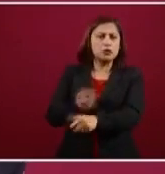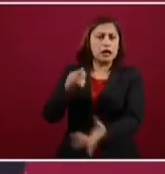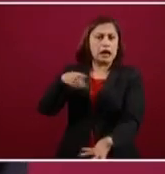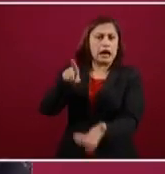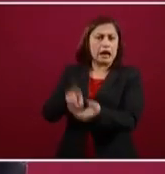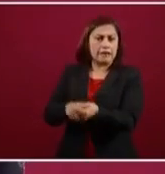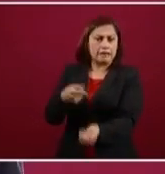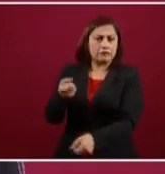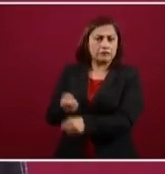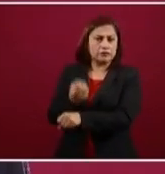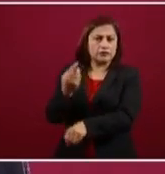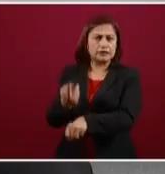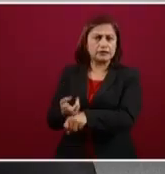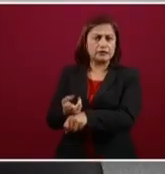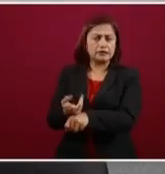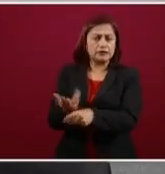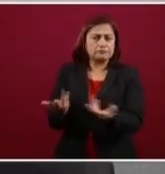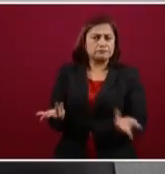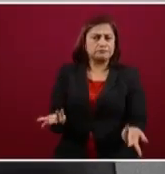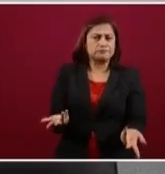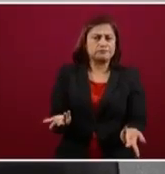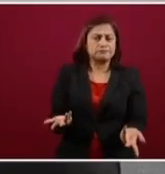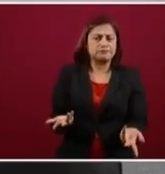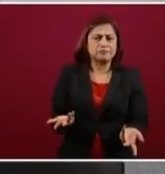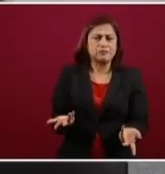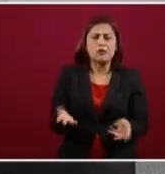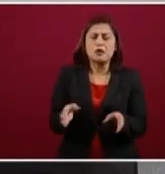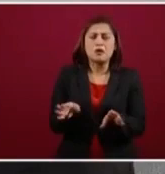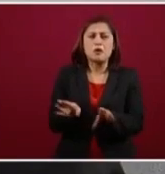de la Secretaría. ¿Por qué tener